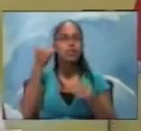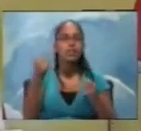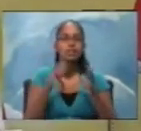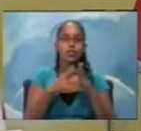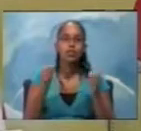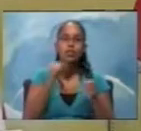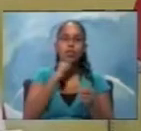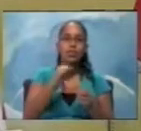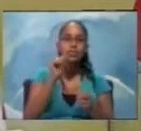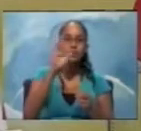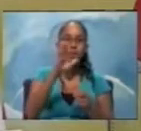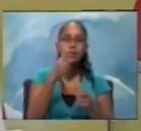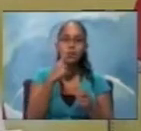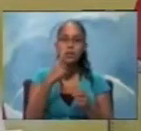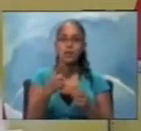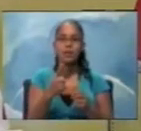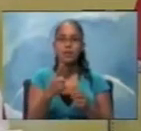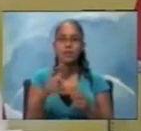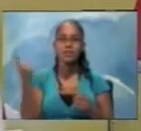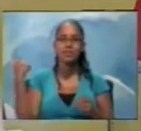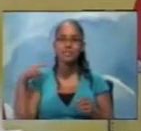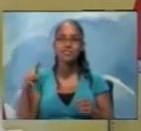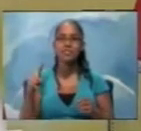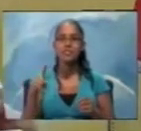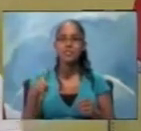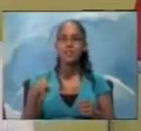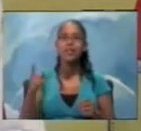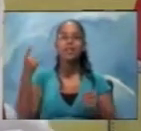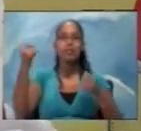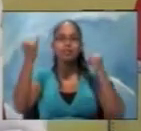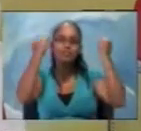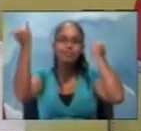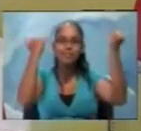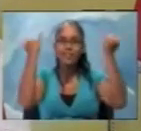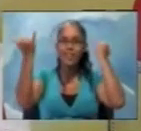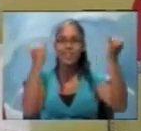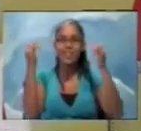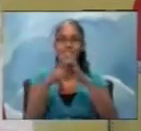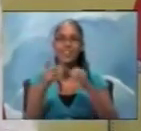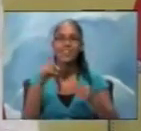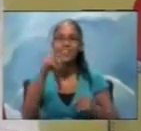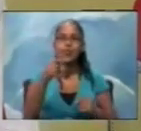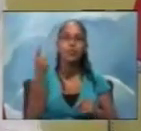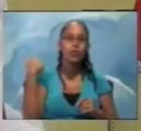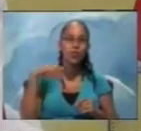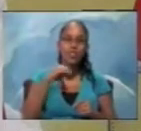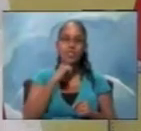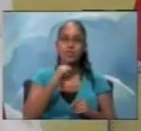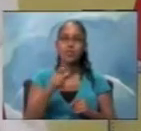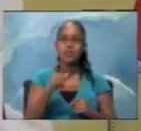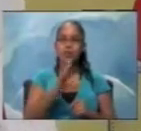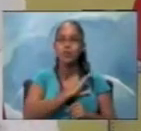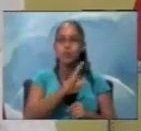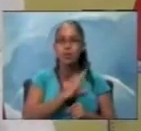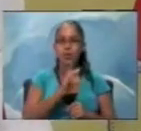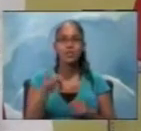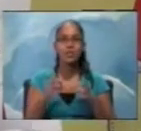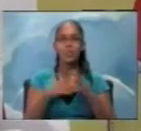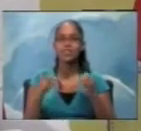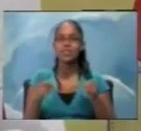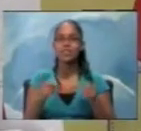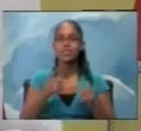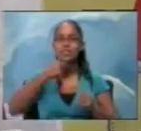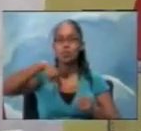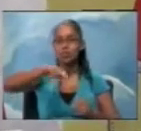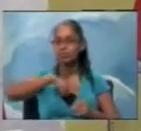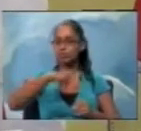teléfonos que tenemos hoy, teléfonos inteligentes que llaman. Y allí tiene pues usted la forma fácil de buscar nuestra